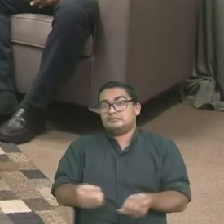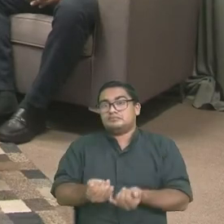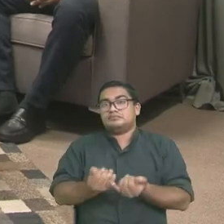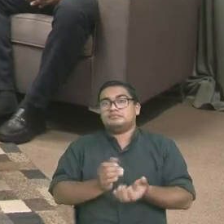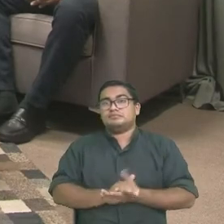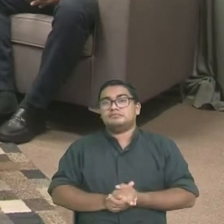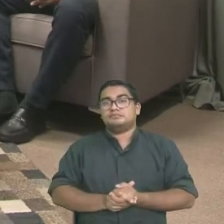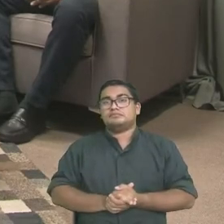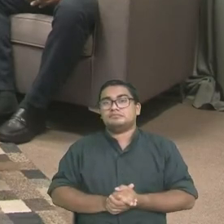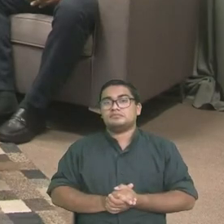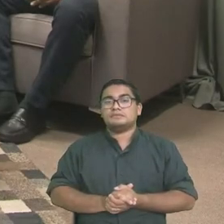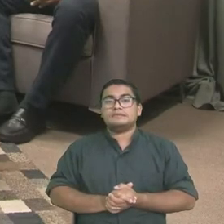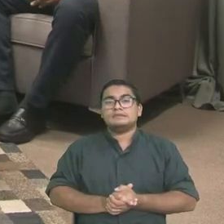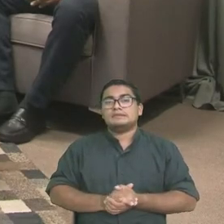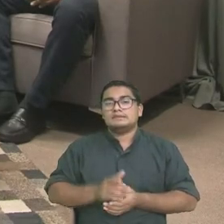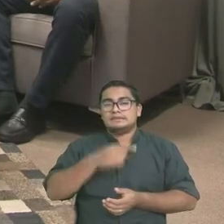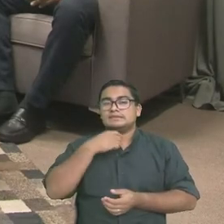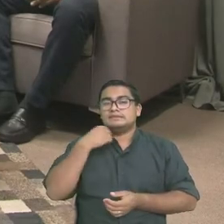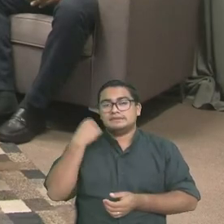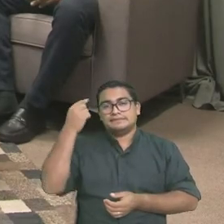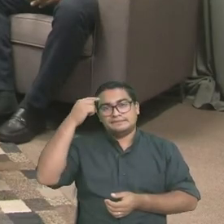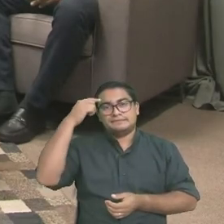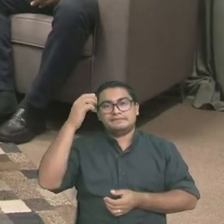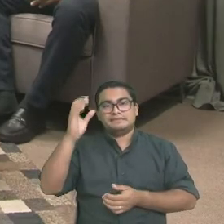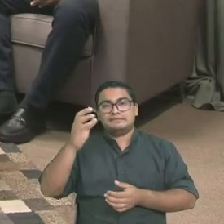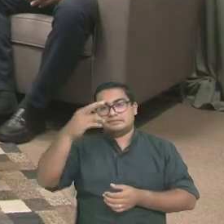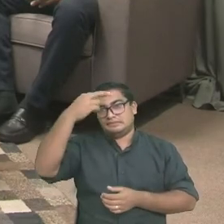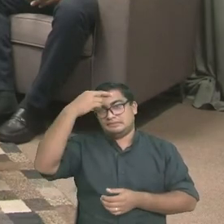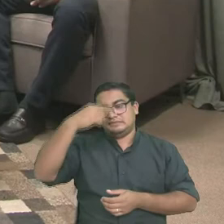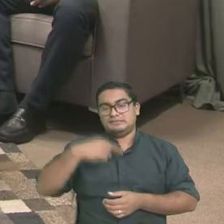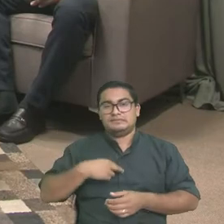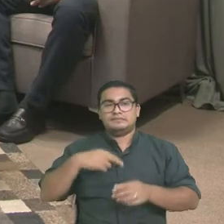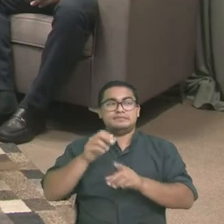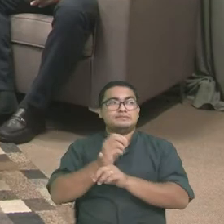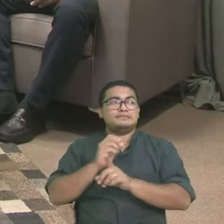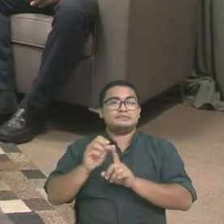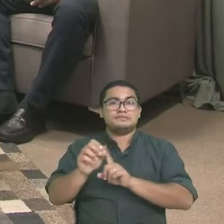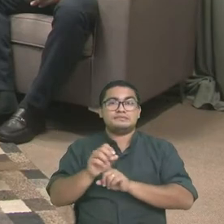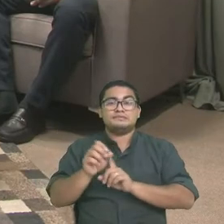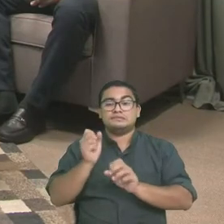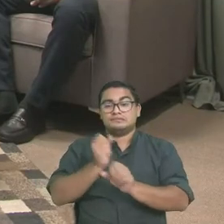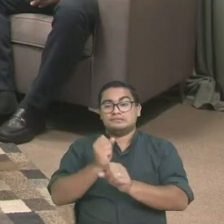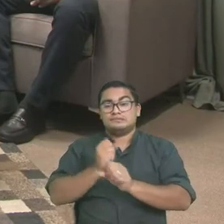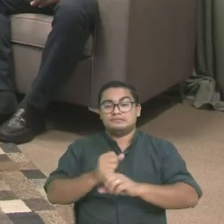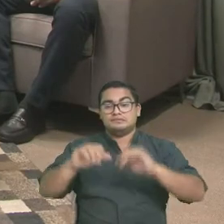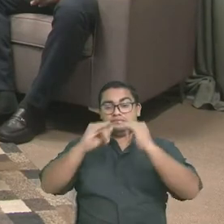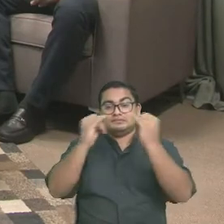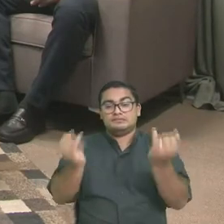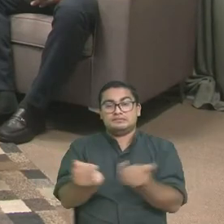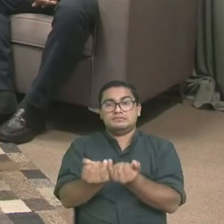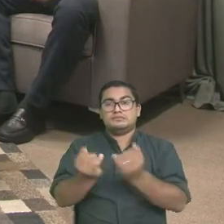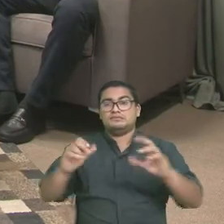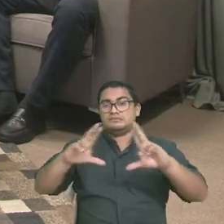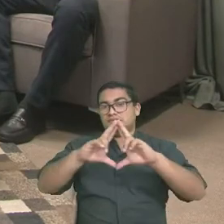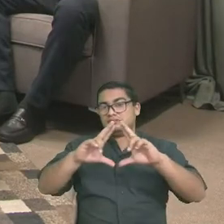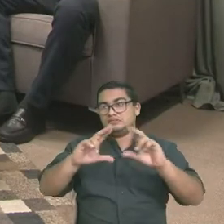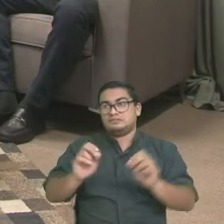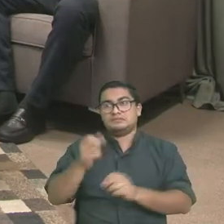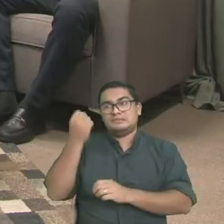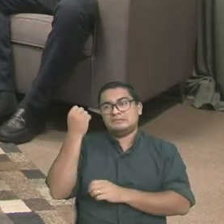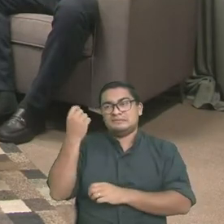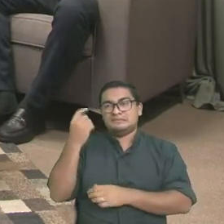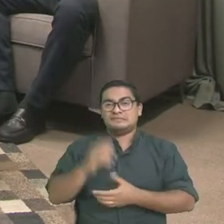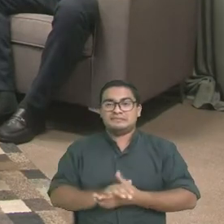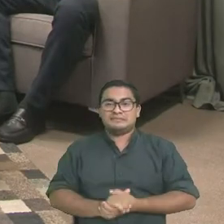es esa credibilidad y esa responsabilidad, ¿no?, de los organismos con la que nos movemos a nivel internacional. Nicaragua, ¿cómo la entendemos? Bueno,